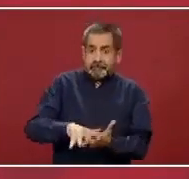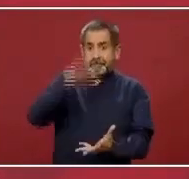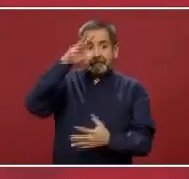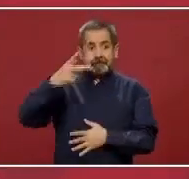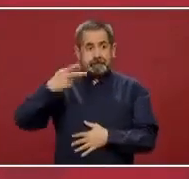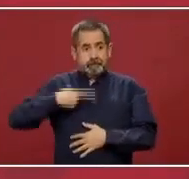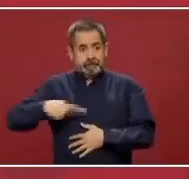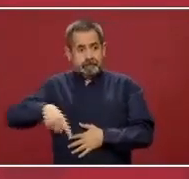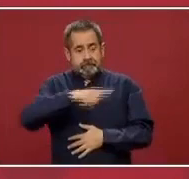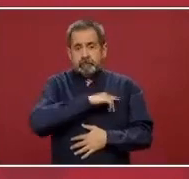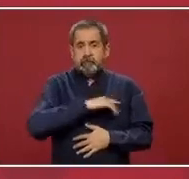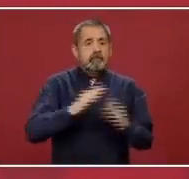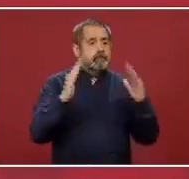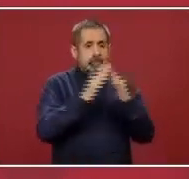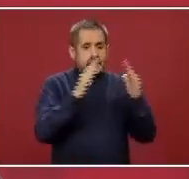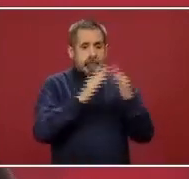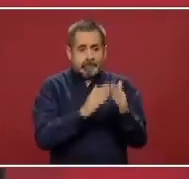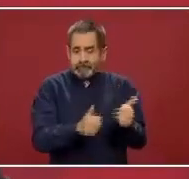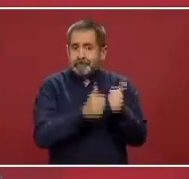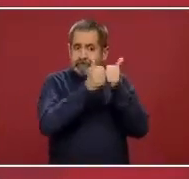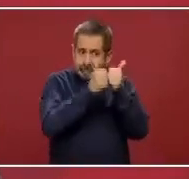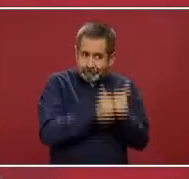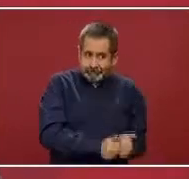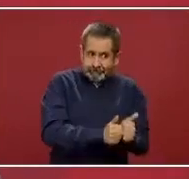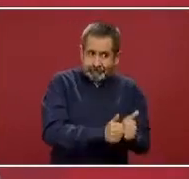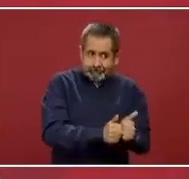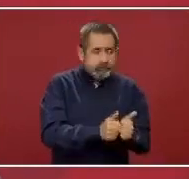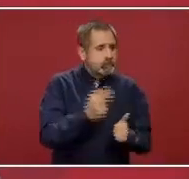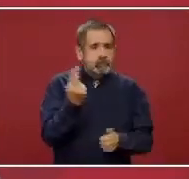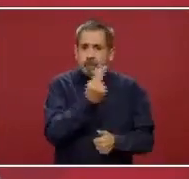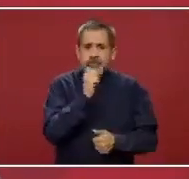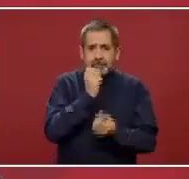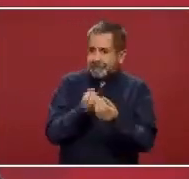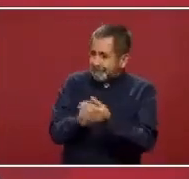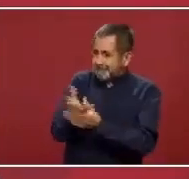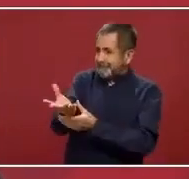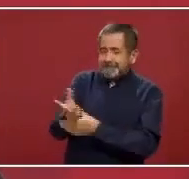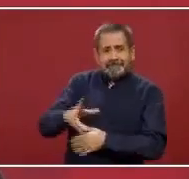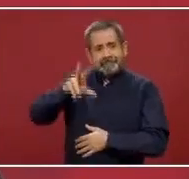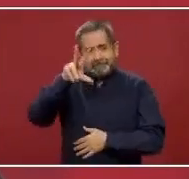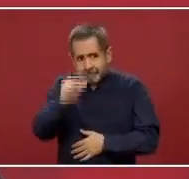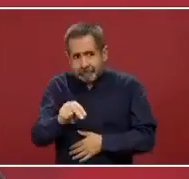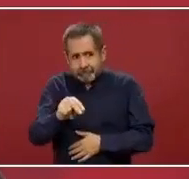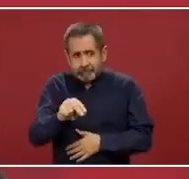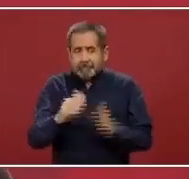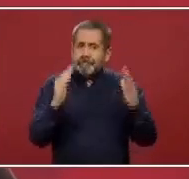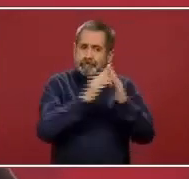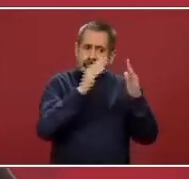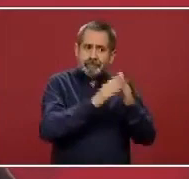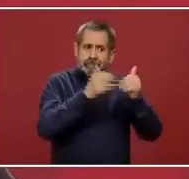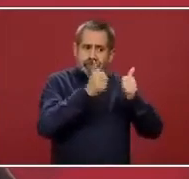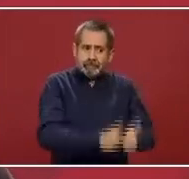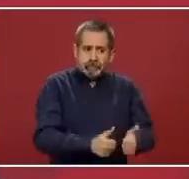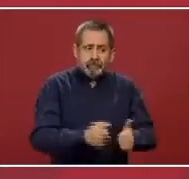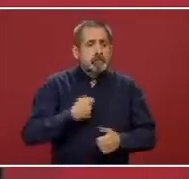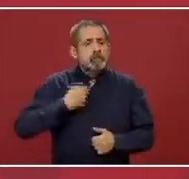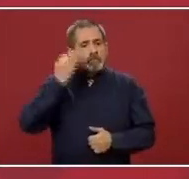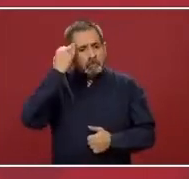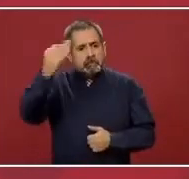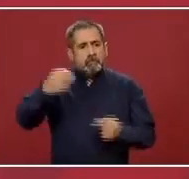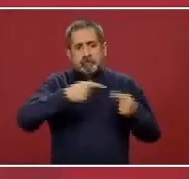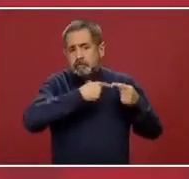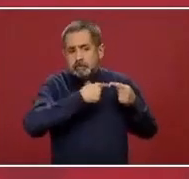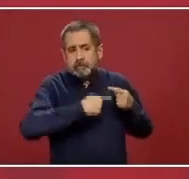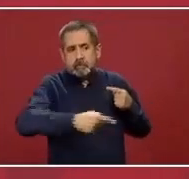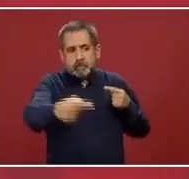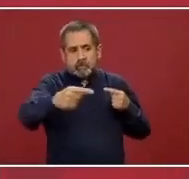personas puedan estar fuera del espacio público y termino diciendo, ¿cuánto tiempo? La